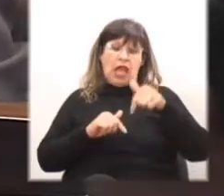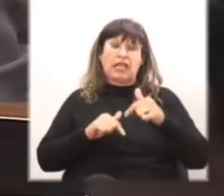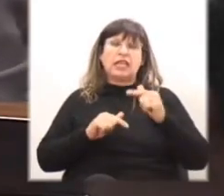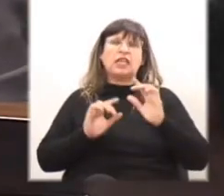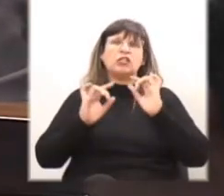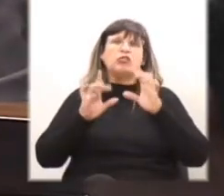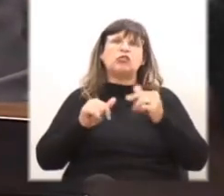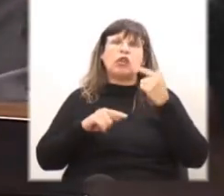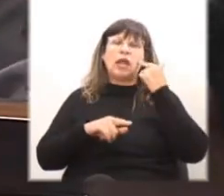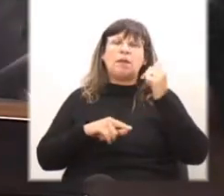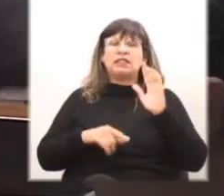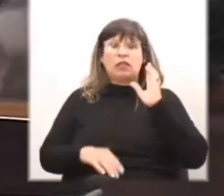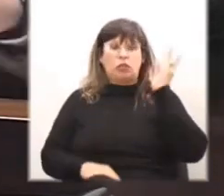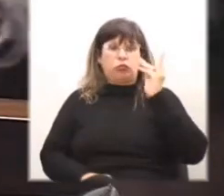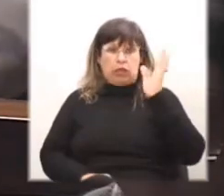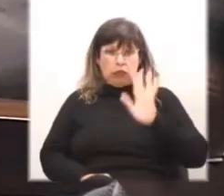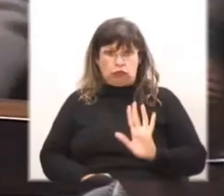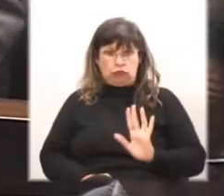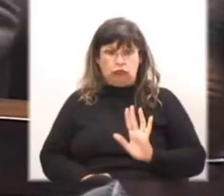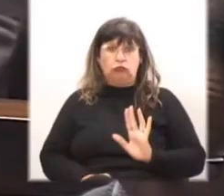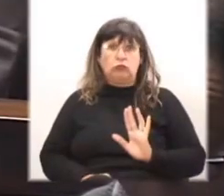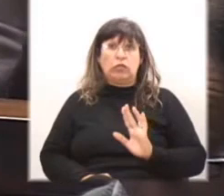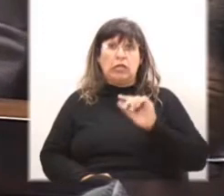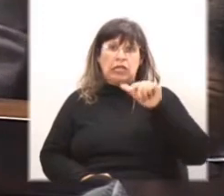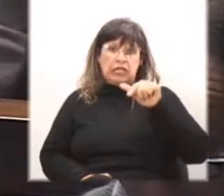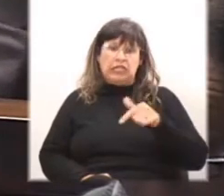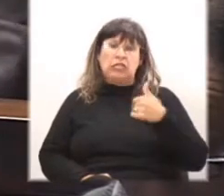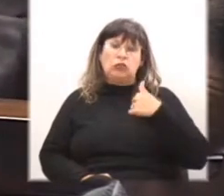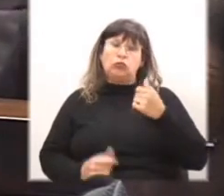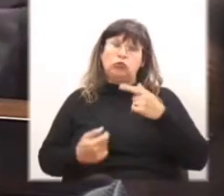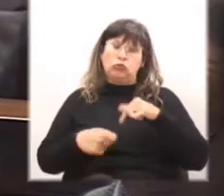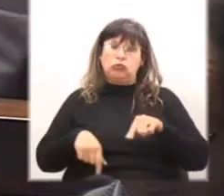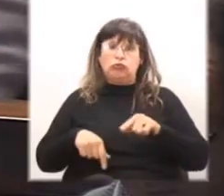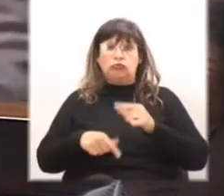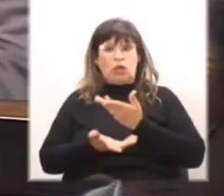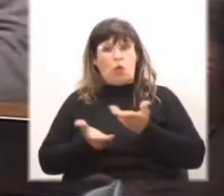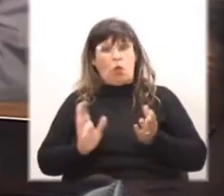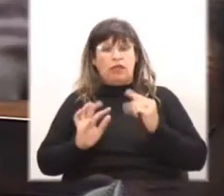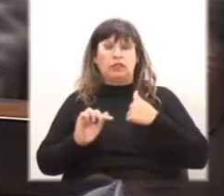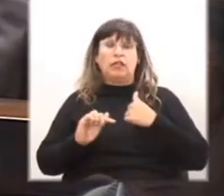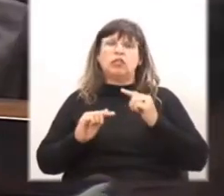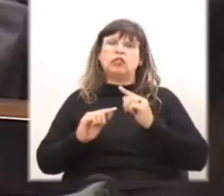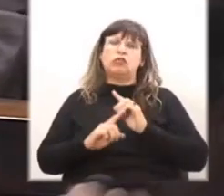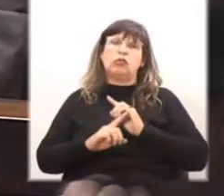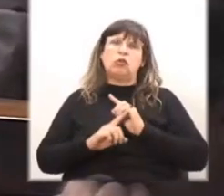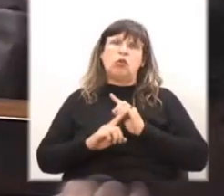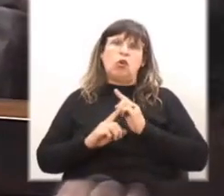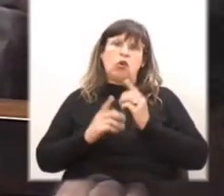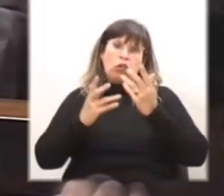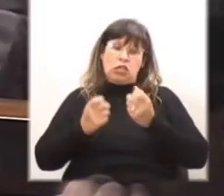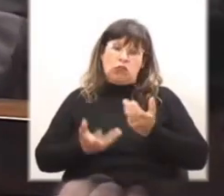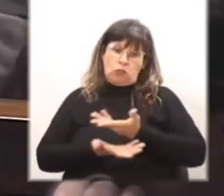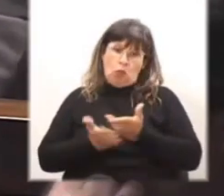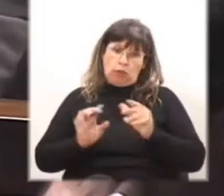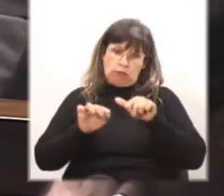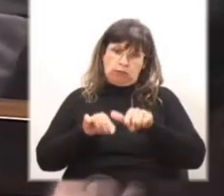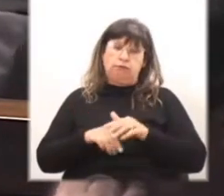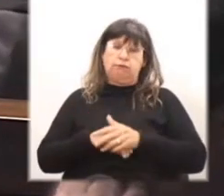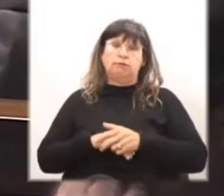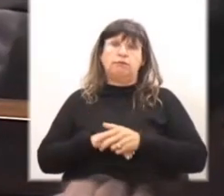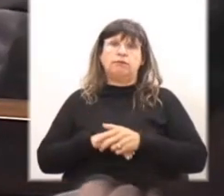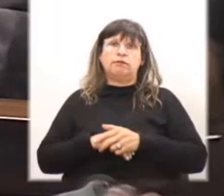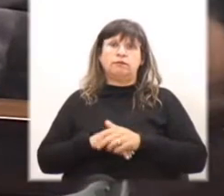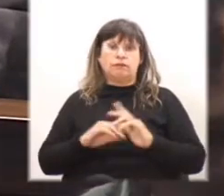solo legisladores, y eso es un mensaje que yo tampoco quiero dejar pasar.